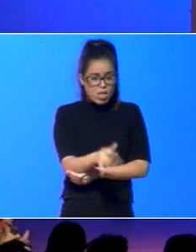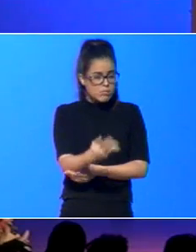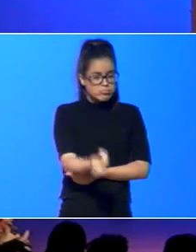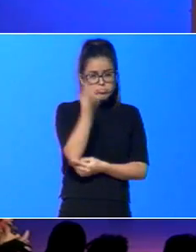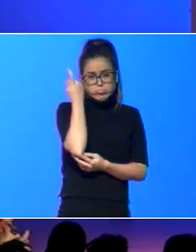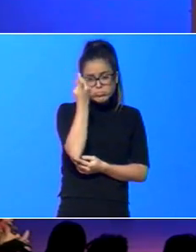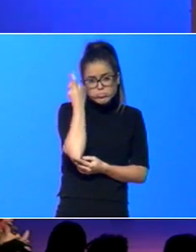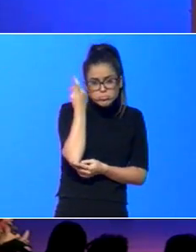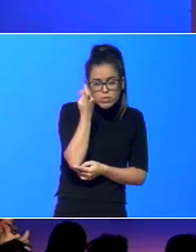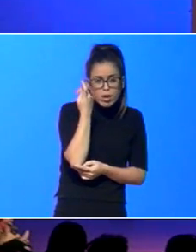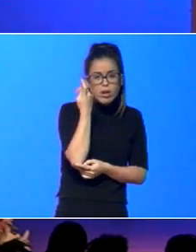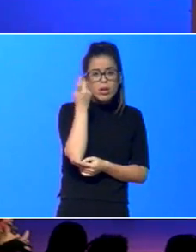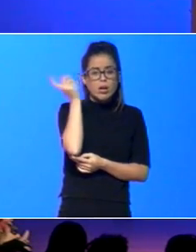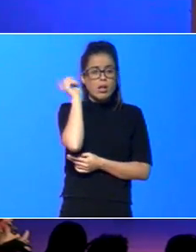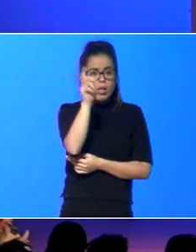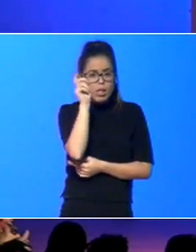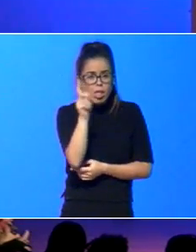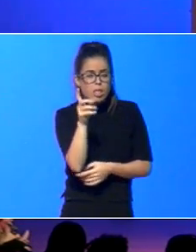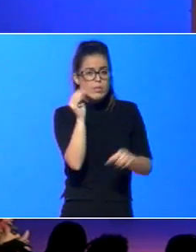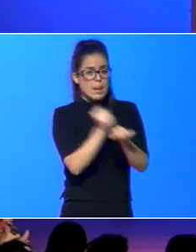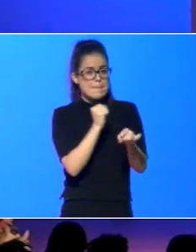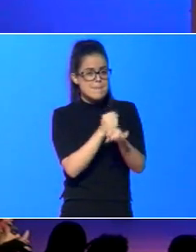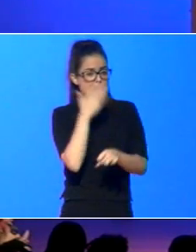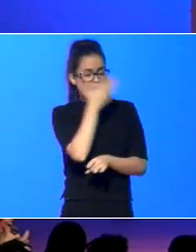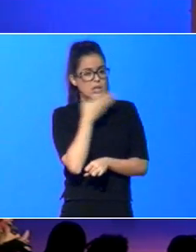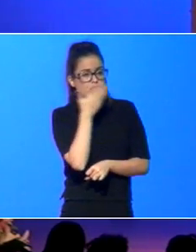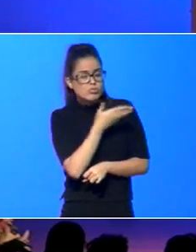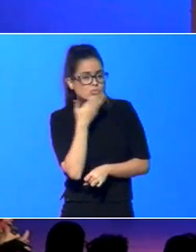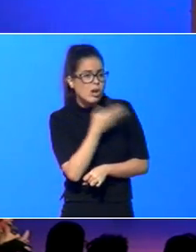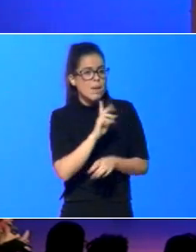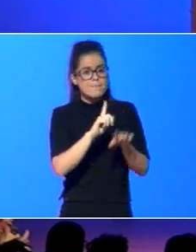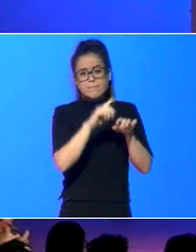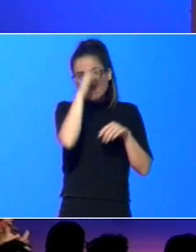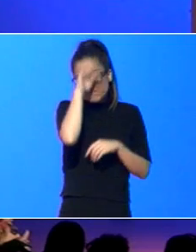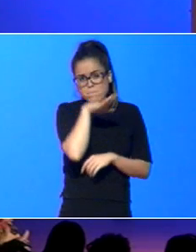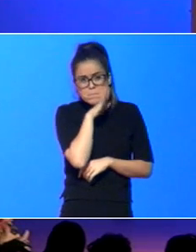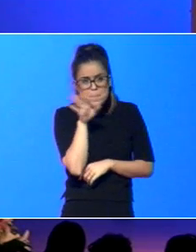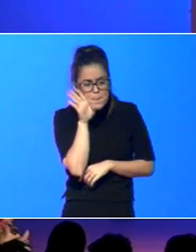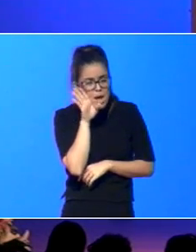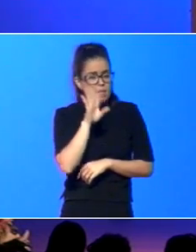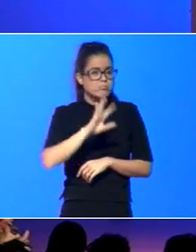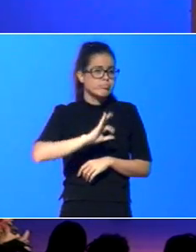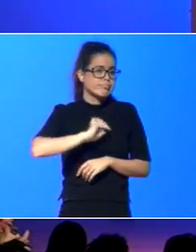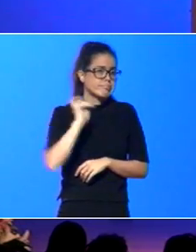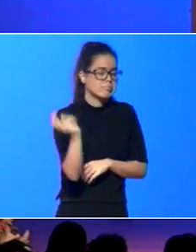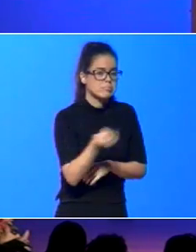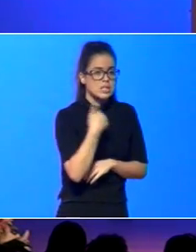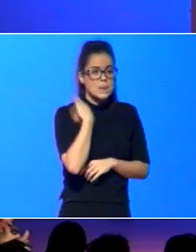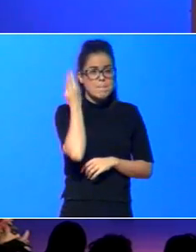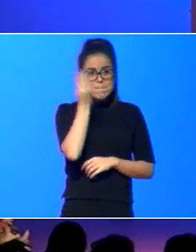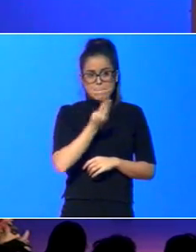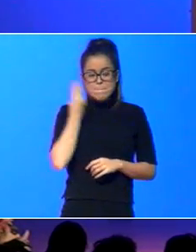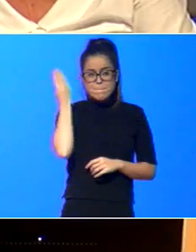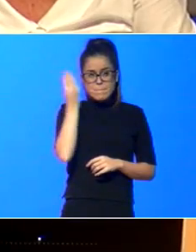eskolako beste langileak, ikasliak, gurasuak, eta bar, ez? Eta nik bai pentsatzen dut hori dela